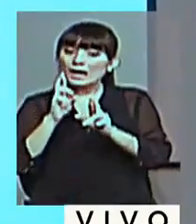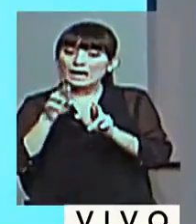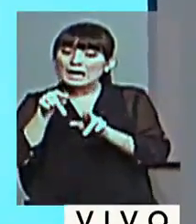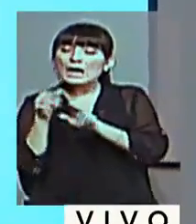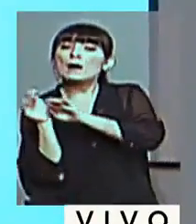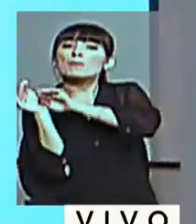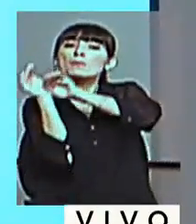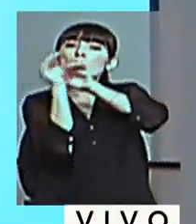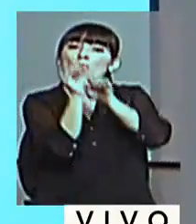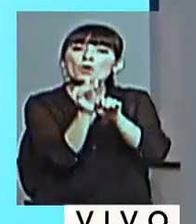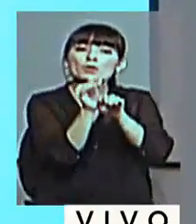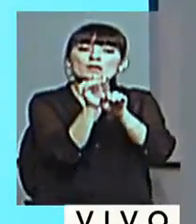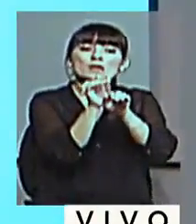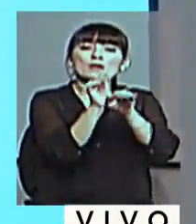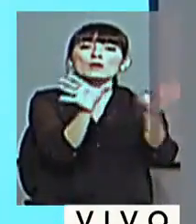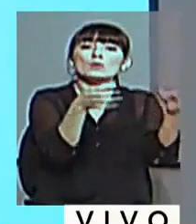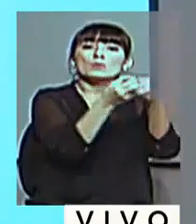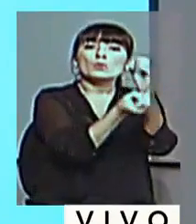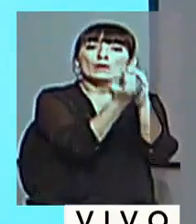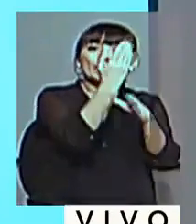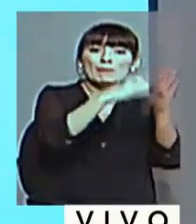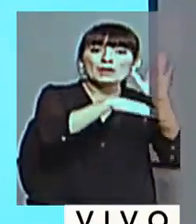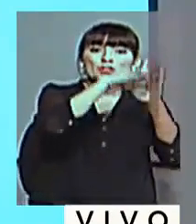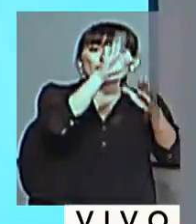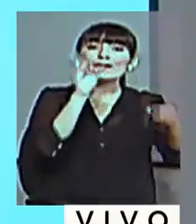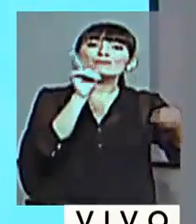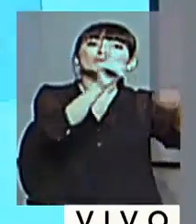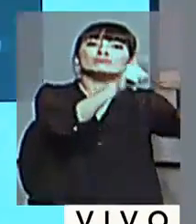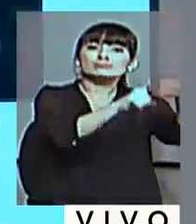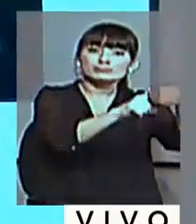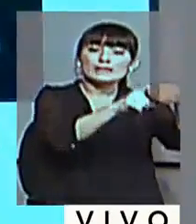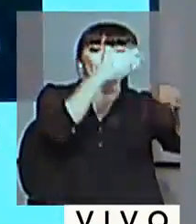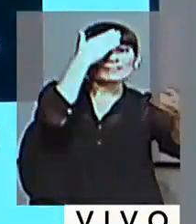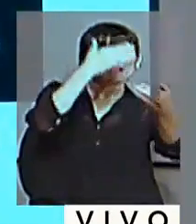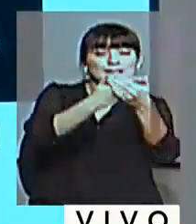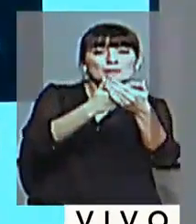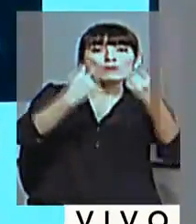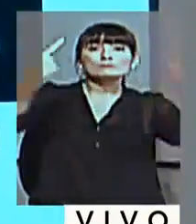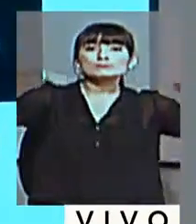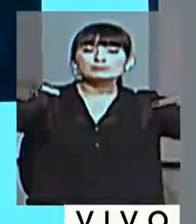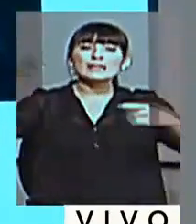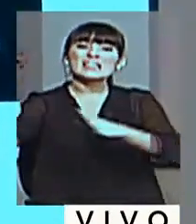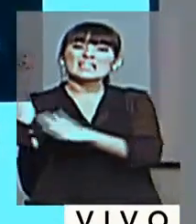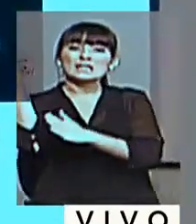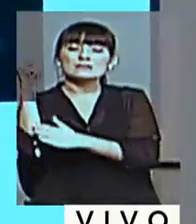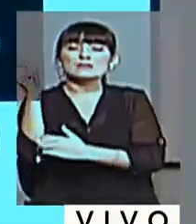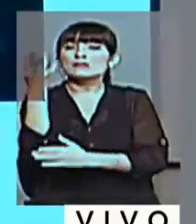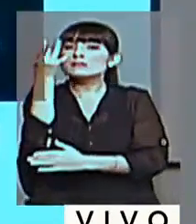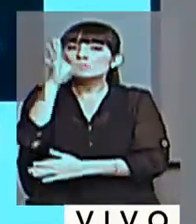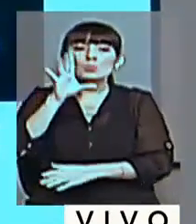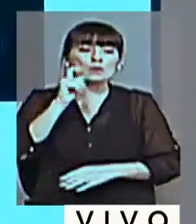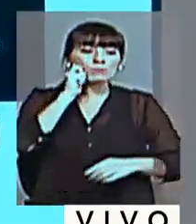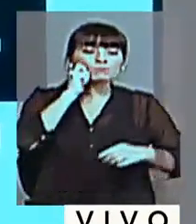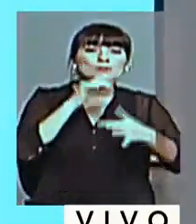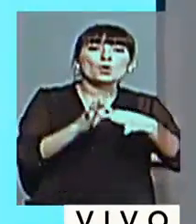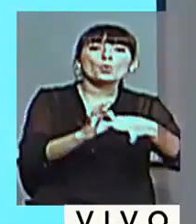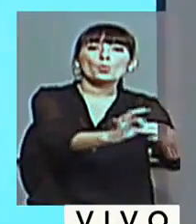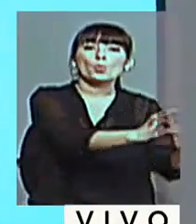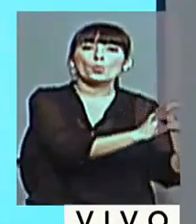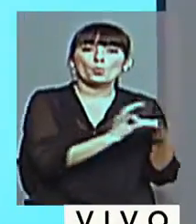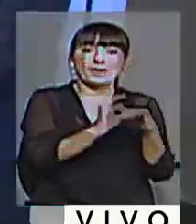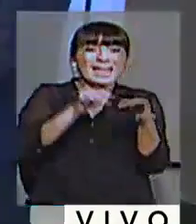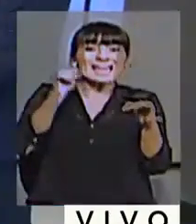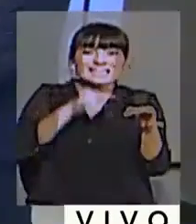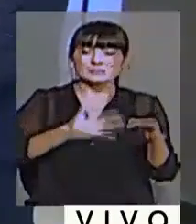principal y enfrentemos a la derecha como una sola gran unidad. Rodrigo, eso es lo que queremos que